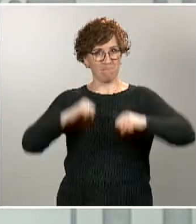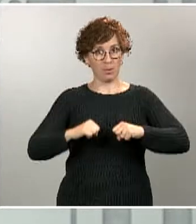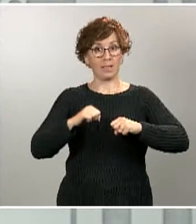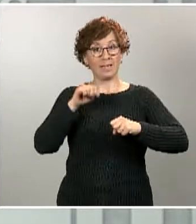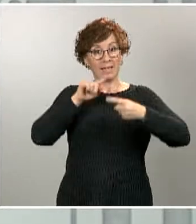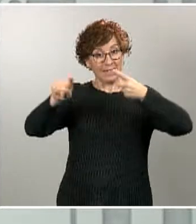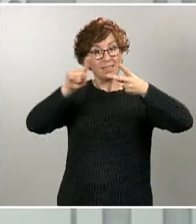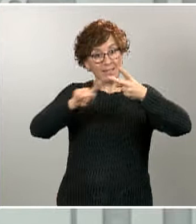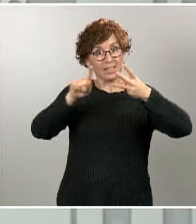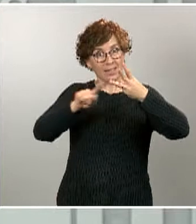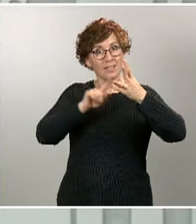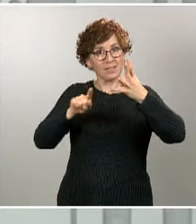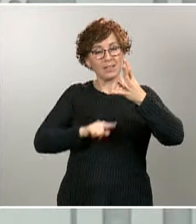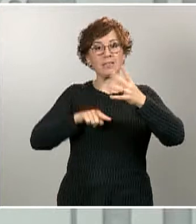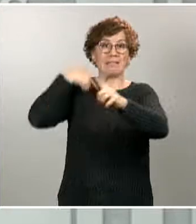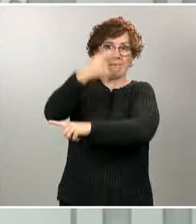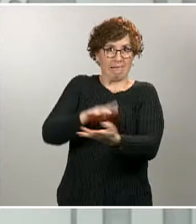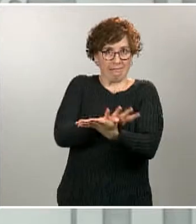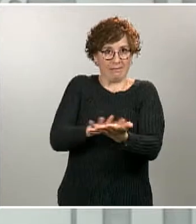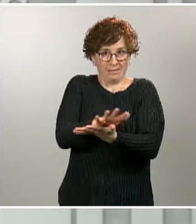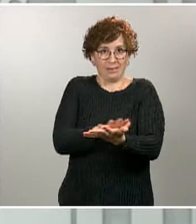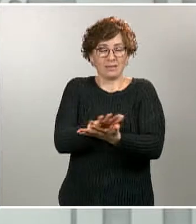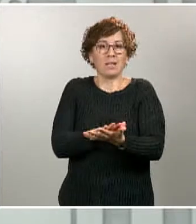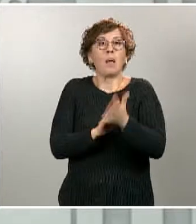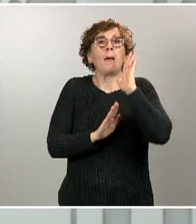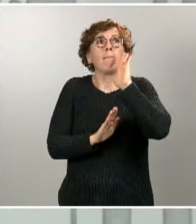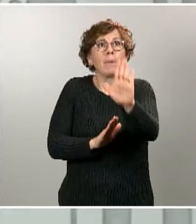que se plantearán e insistimos que ninguna formación